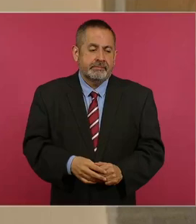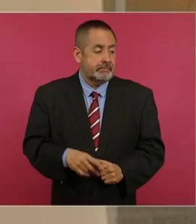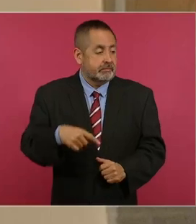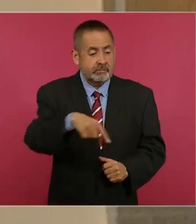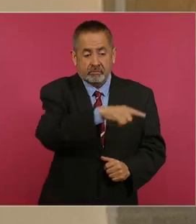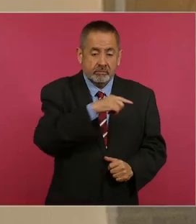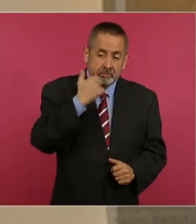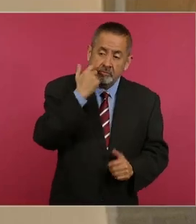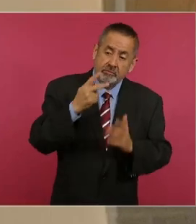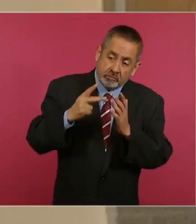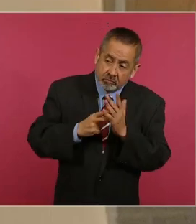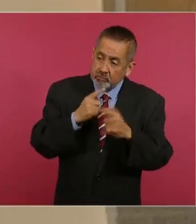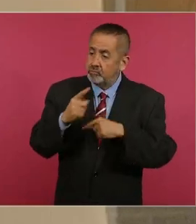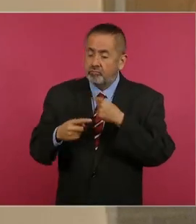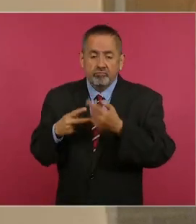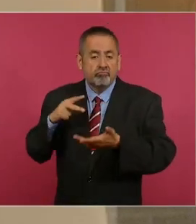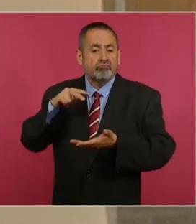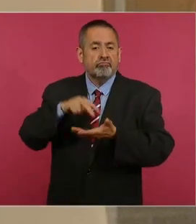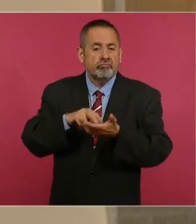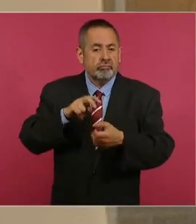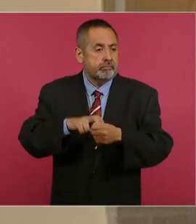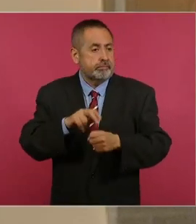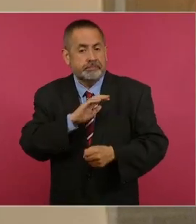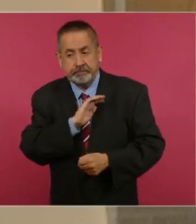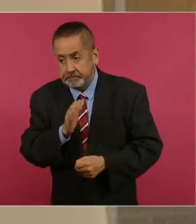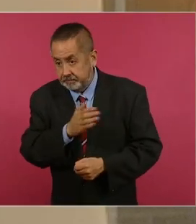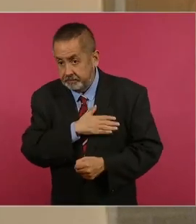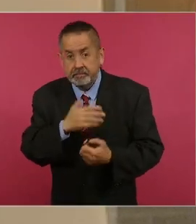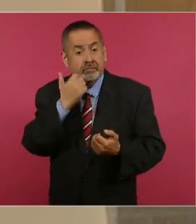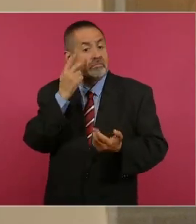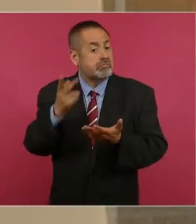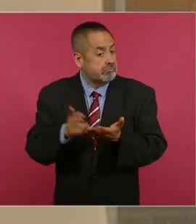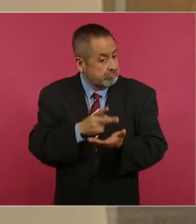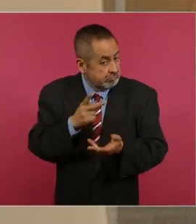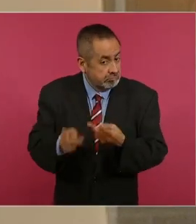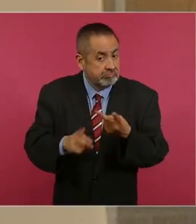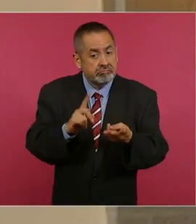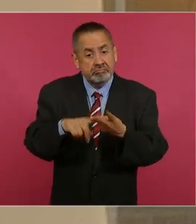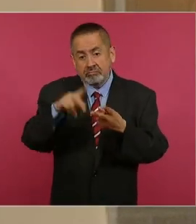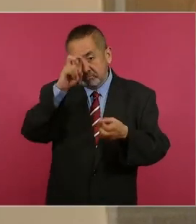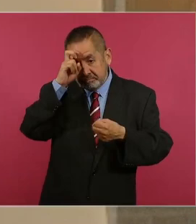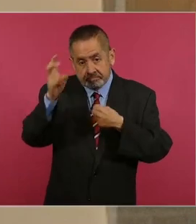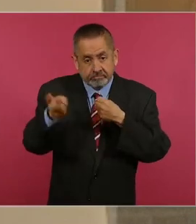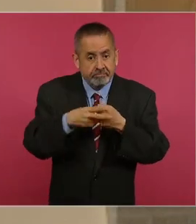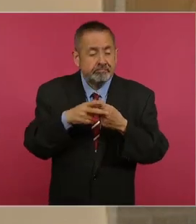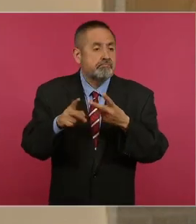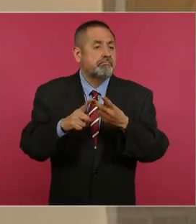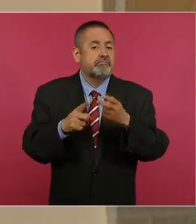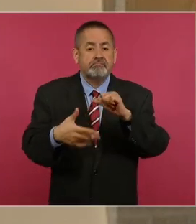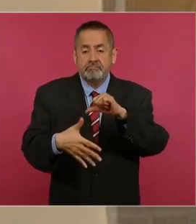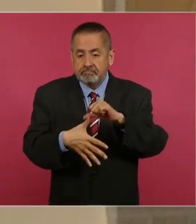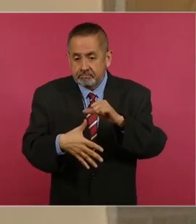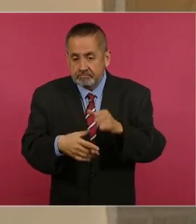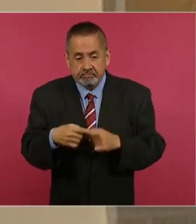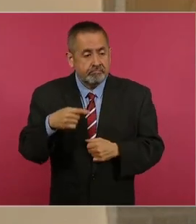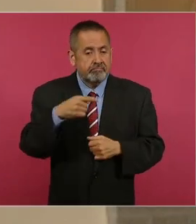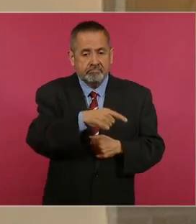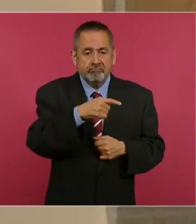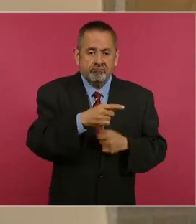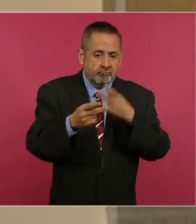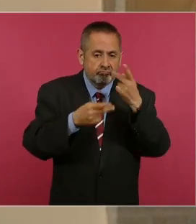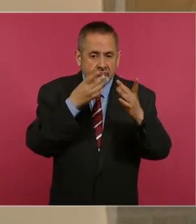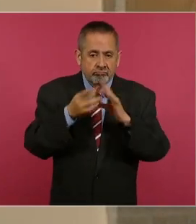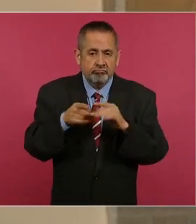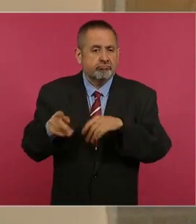revivir en España, en Europa, en América Latina, esto que estamos hablando